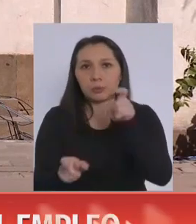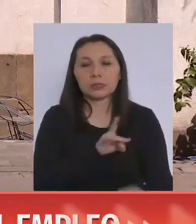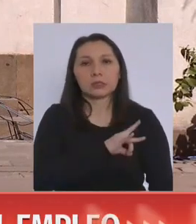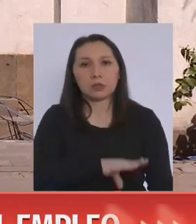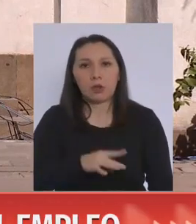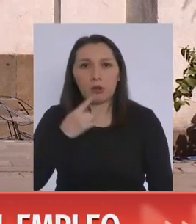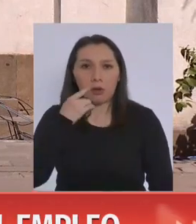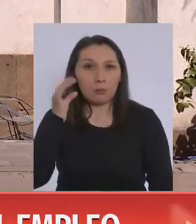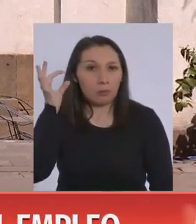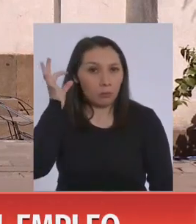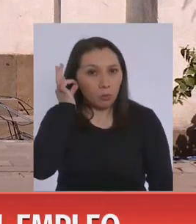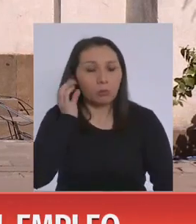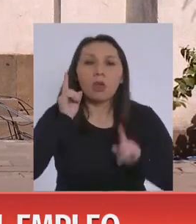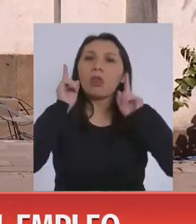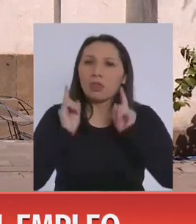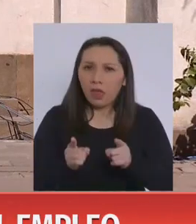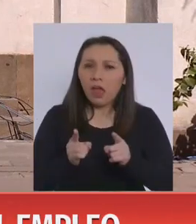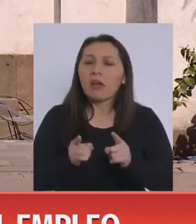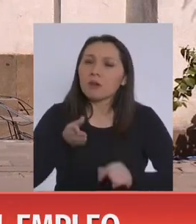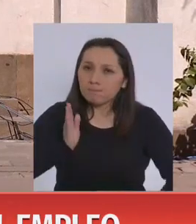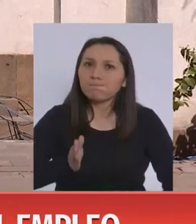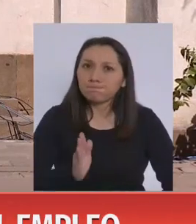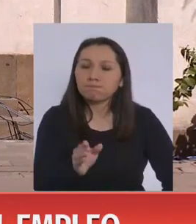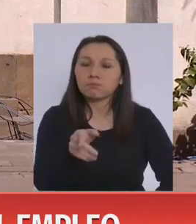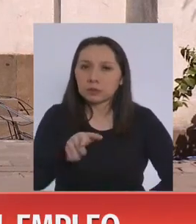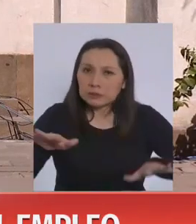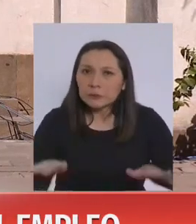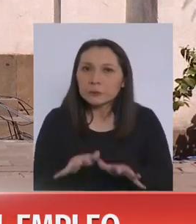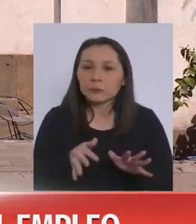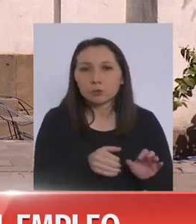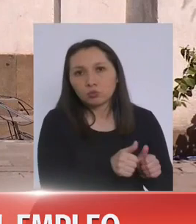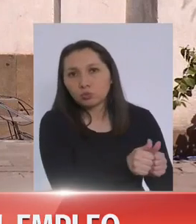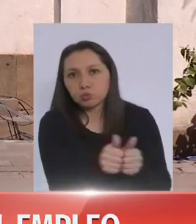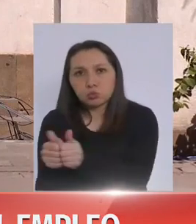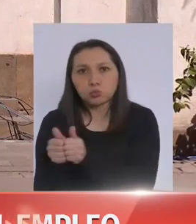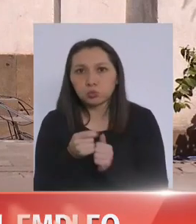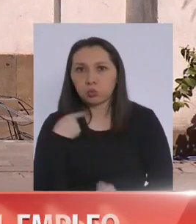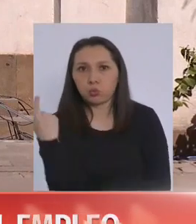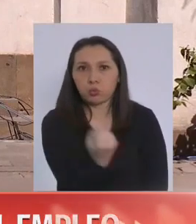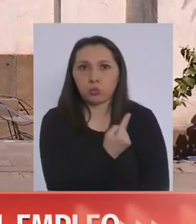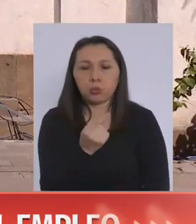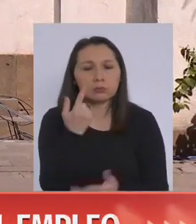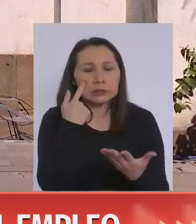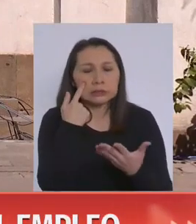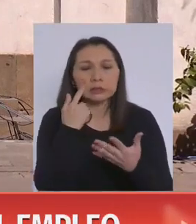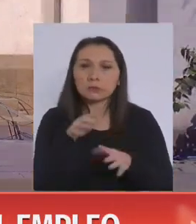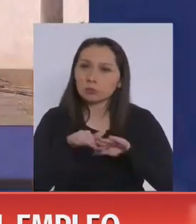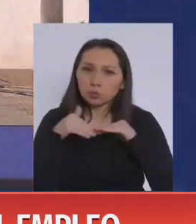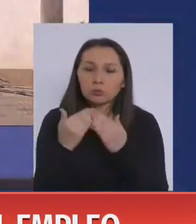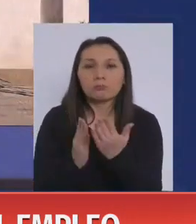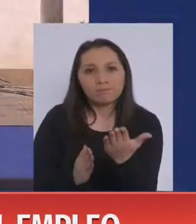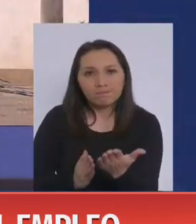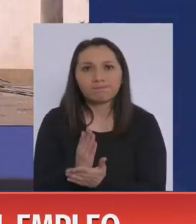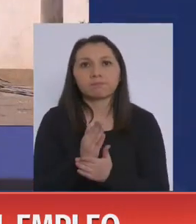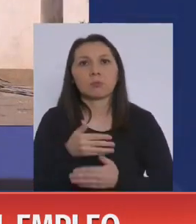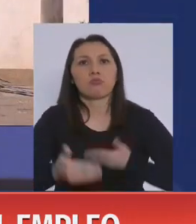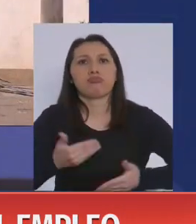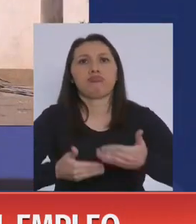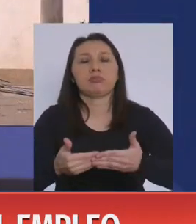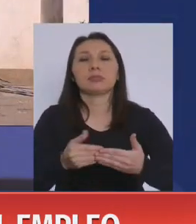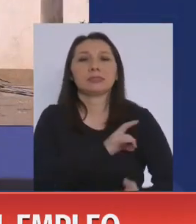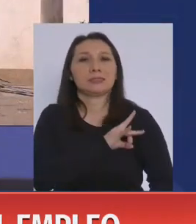y chilenas, debemos perseverar en este esfuerzo conjunto de poner en plena marcha a nuestro